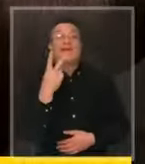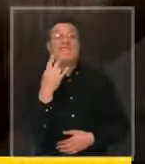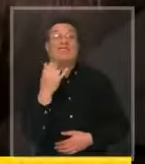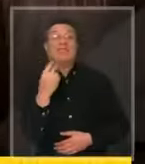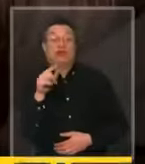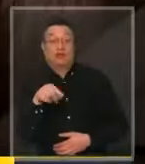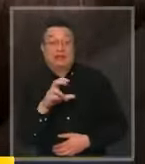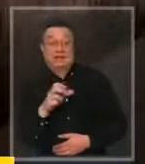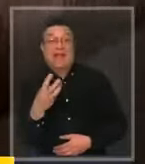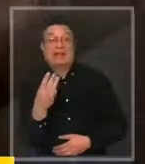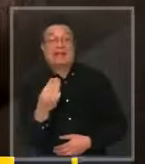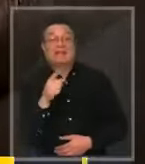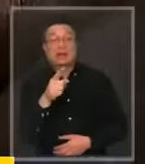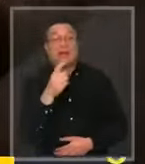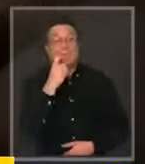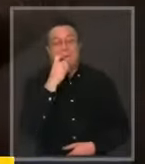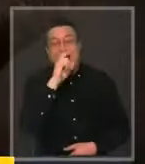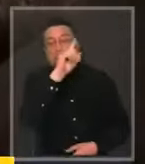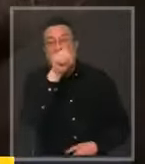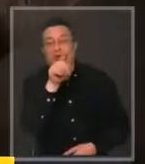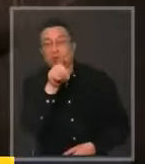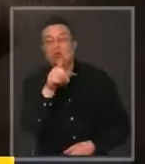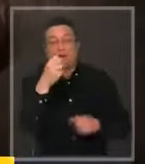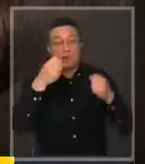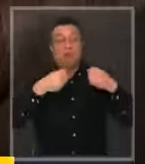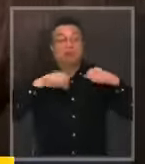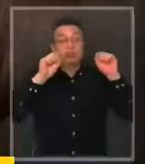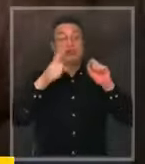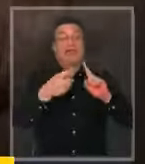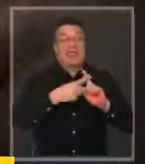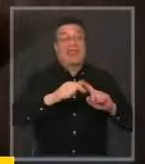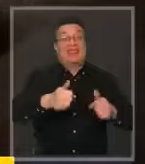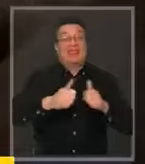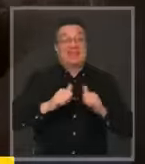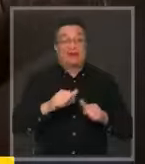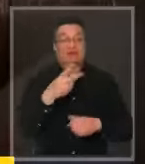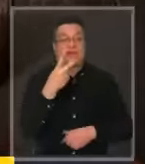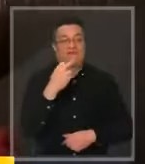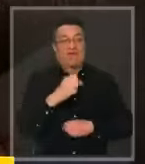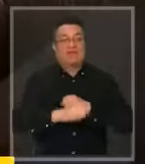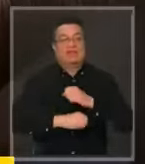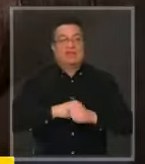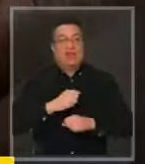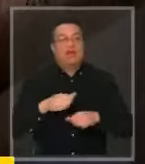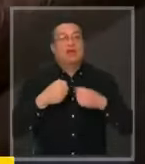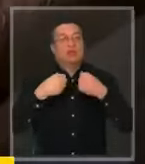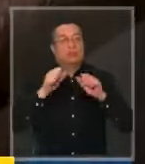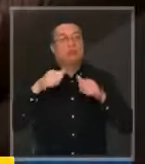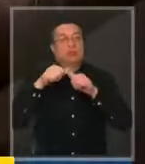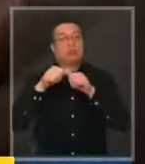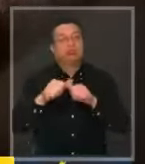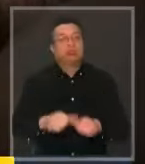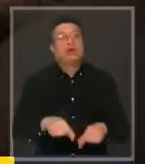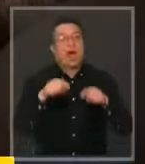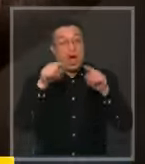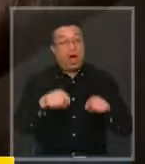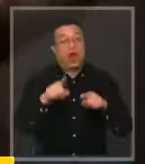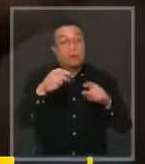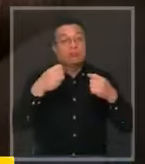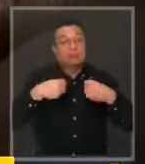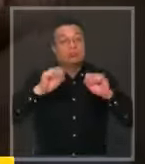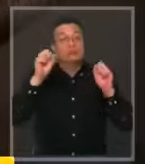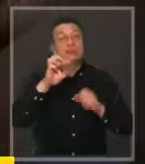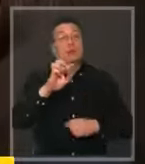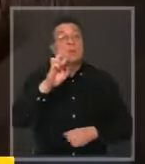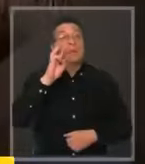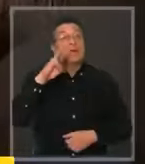favor. preguntarte por este triunfo, importante desafío también tras 20 años de victoria de Democracia Cristiana. Ahora tú ganas esta primaria. ¿Cuáles